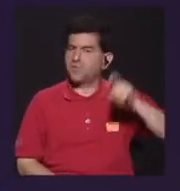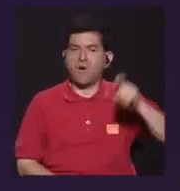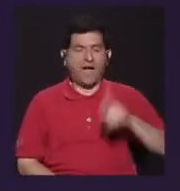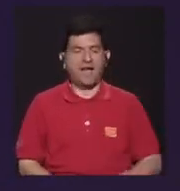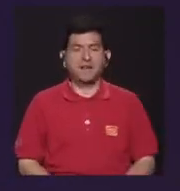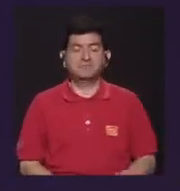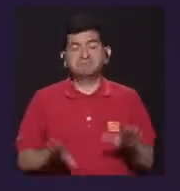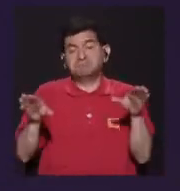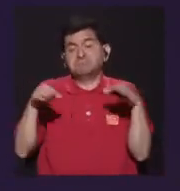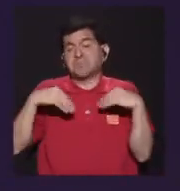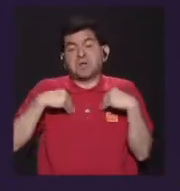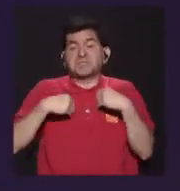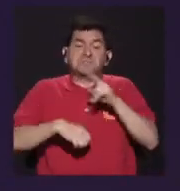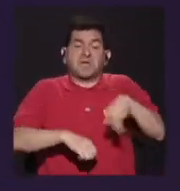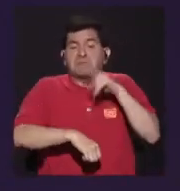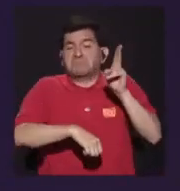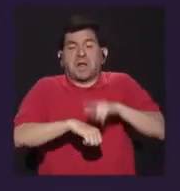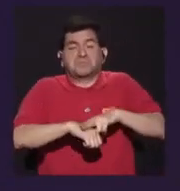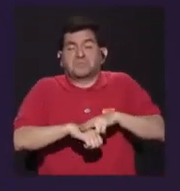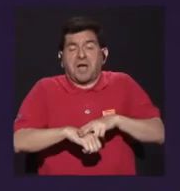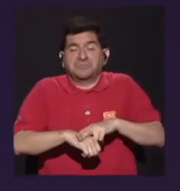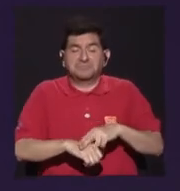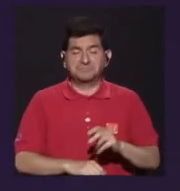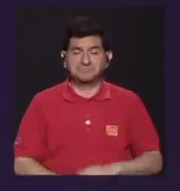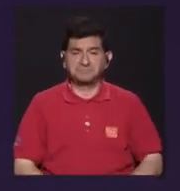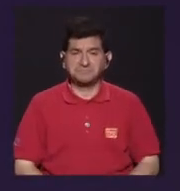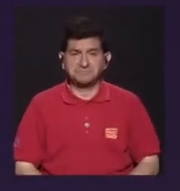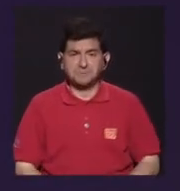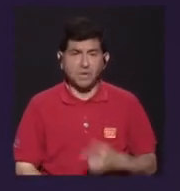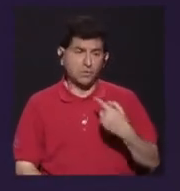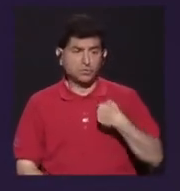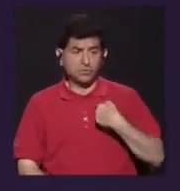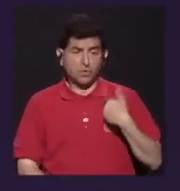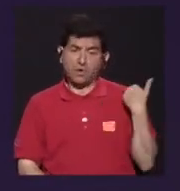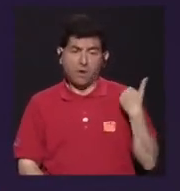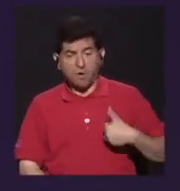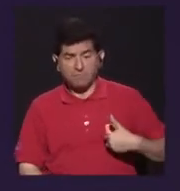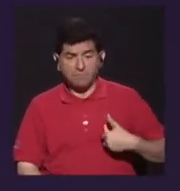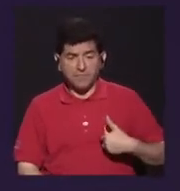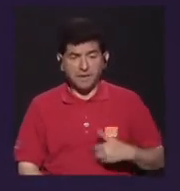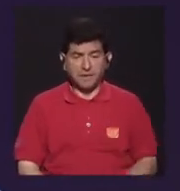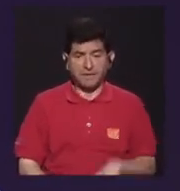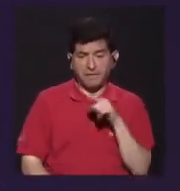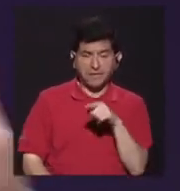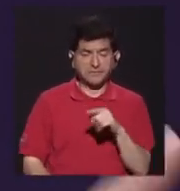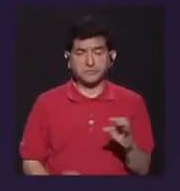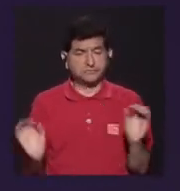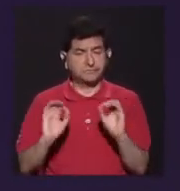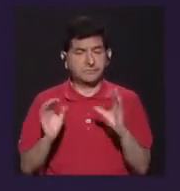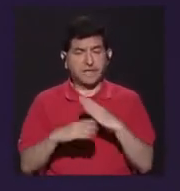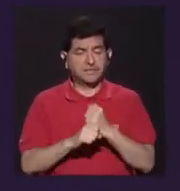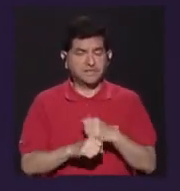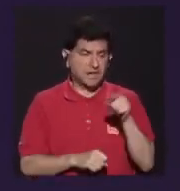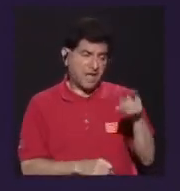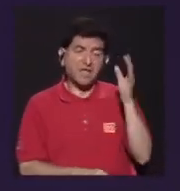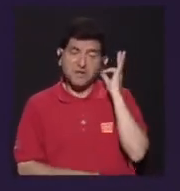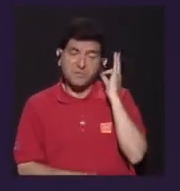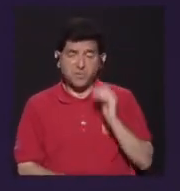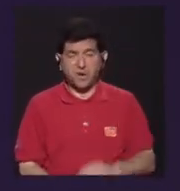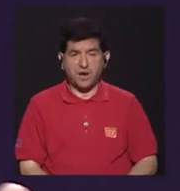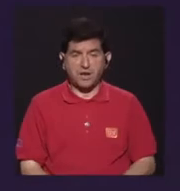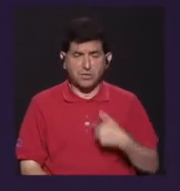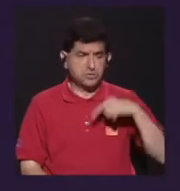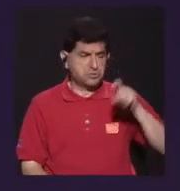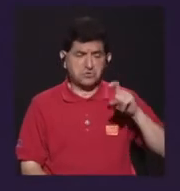Va a asumirlo como con la naturalidad posible, ¿verdad? Entonces, yo soy hombre y no tengo por qué hacer esto, y las mujeres son mujeres, entonces no